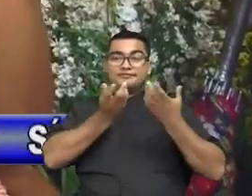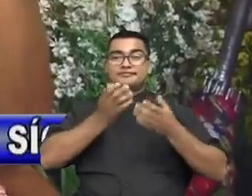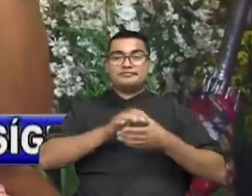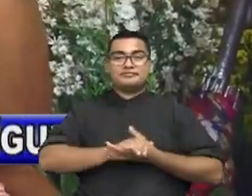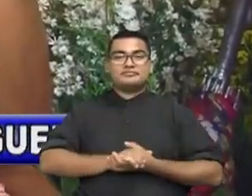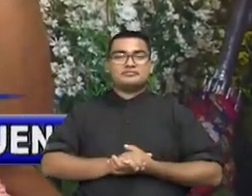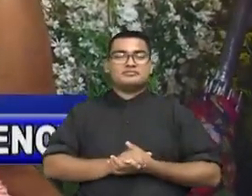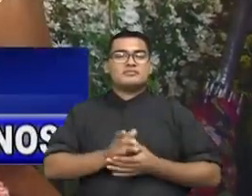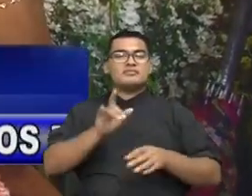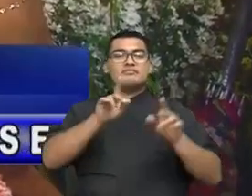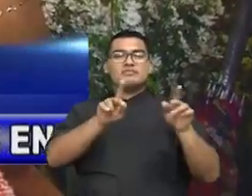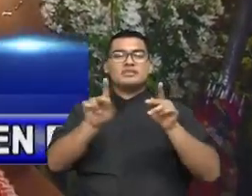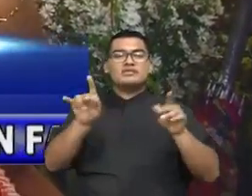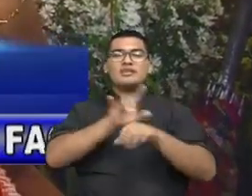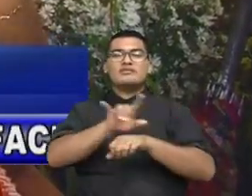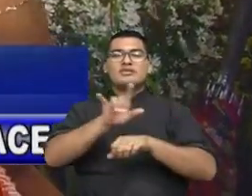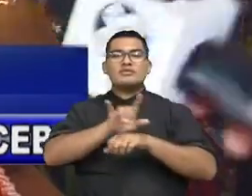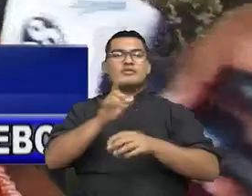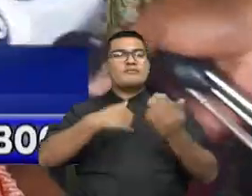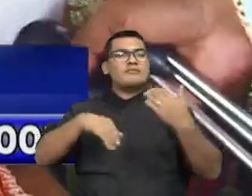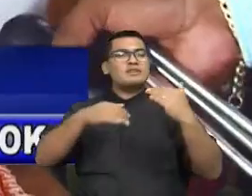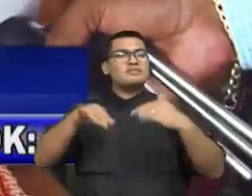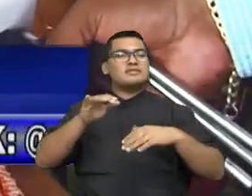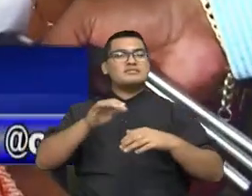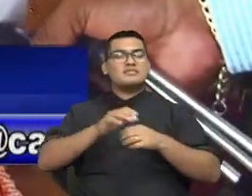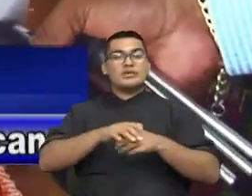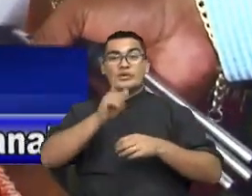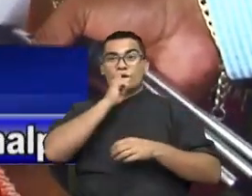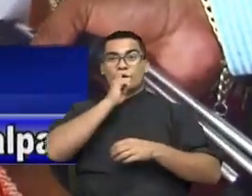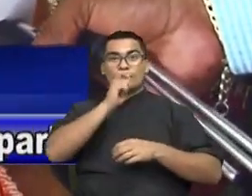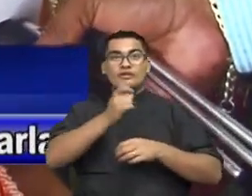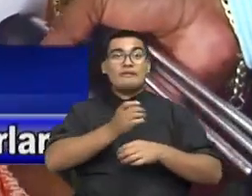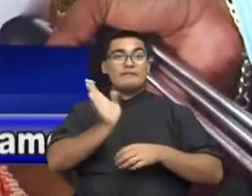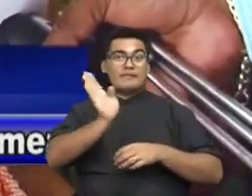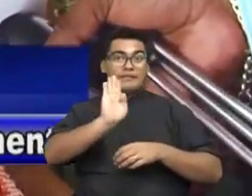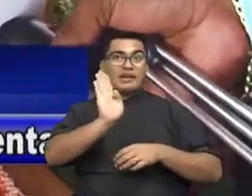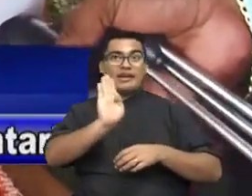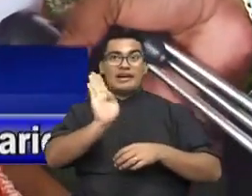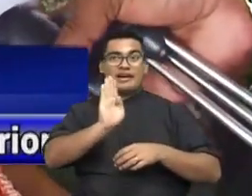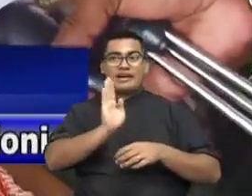¿Qué es lo que más busca la gente así para esto? Las